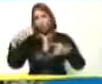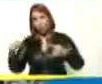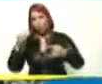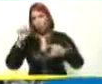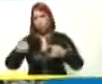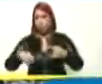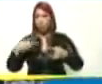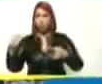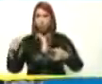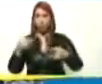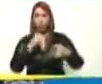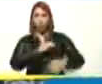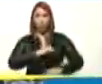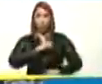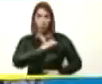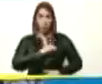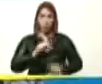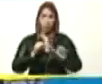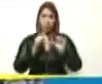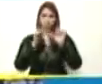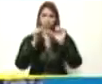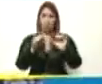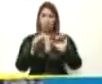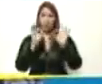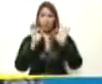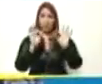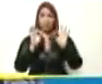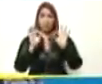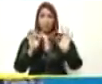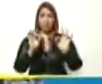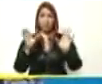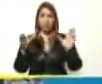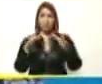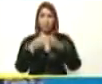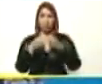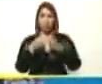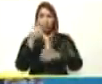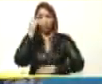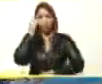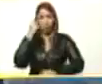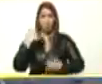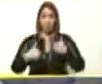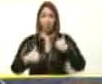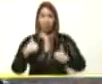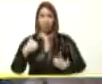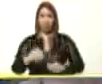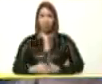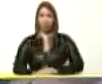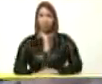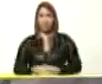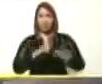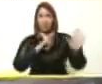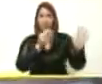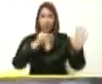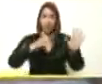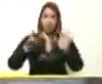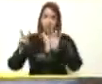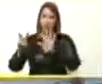Y las comisiones permanentes y especiales, se reúnen principalmente los días miércoles. Correcto. En el 7x7,